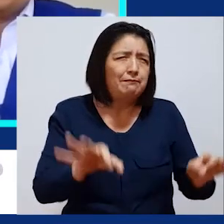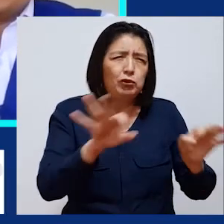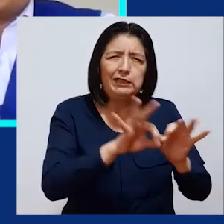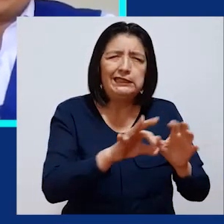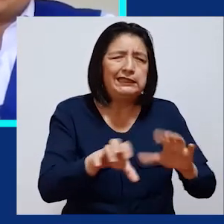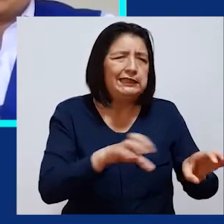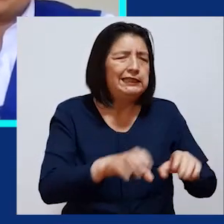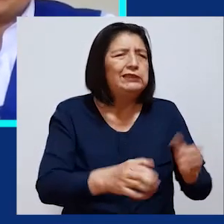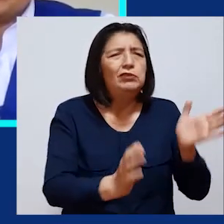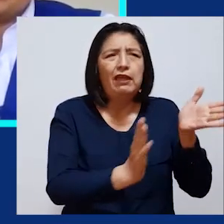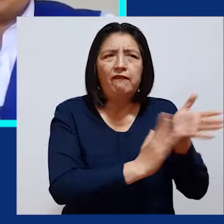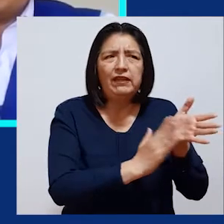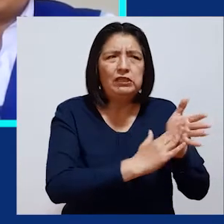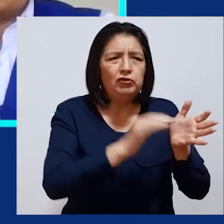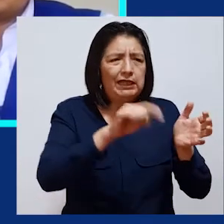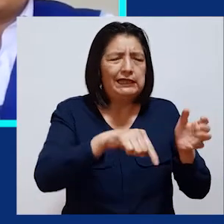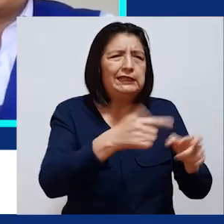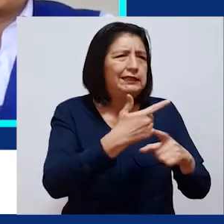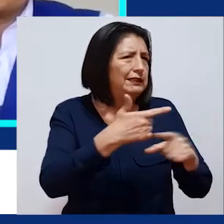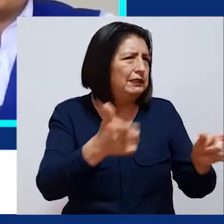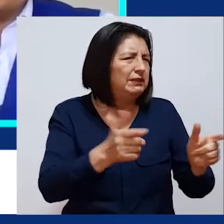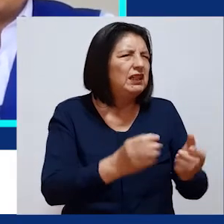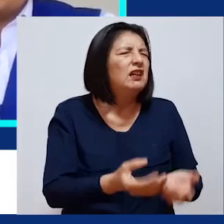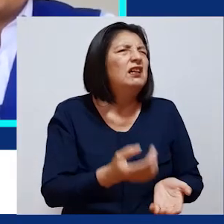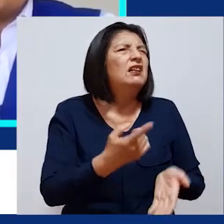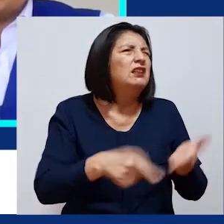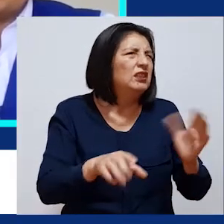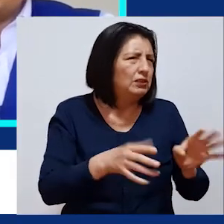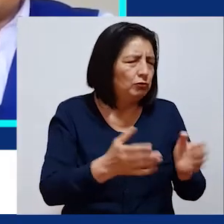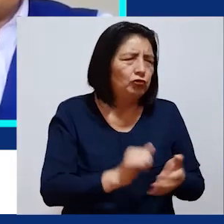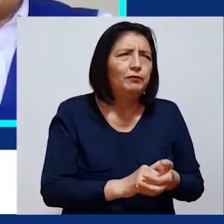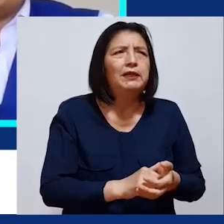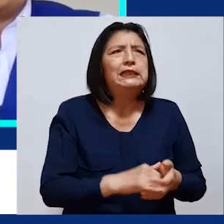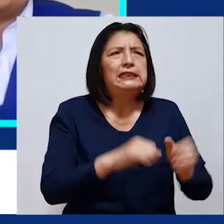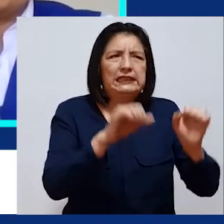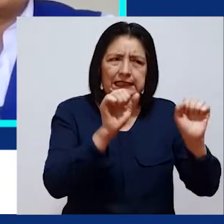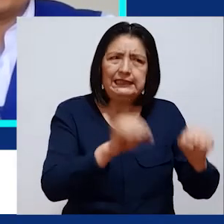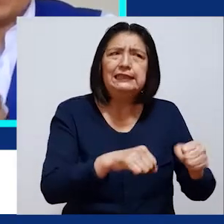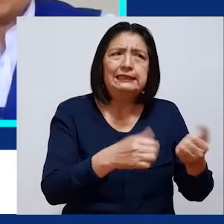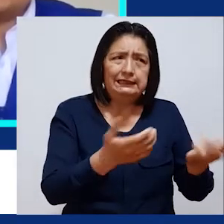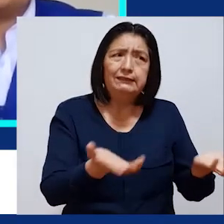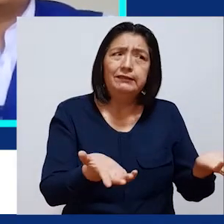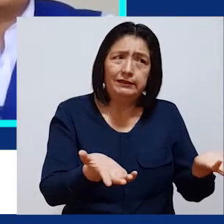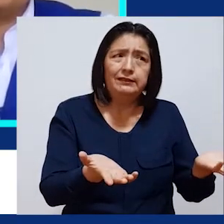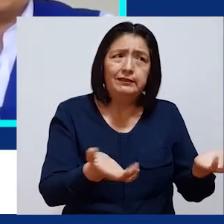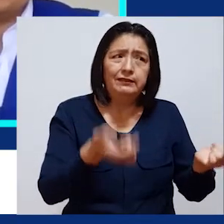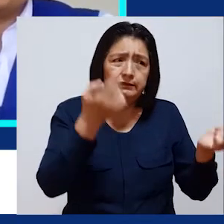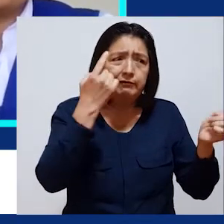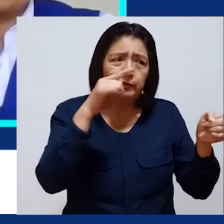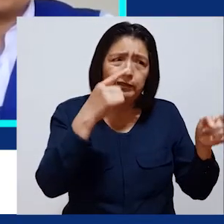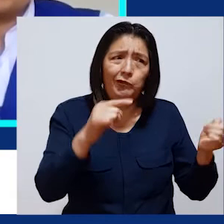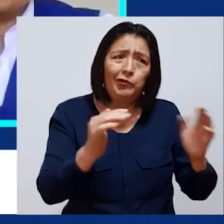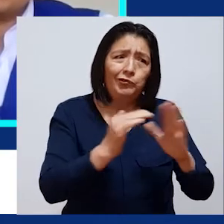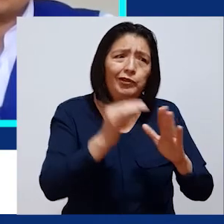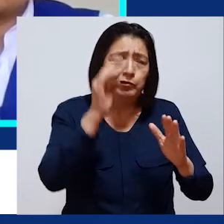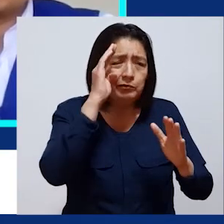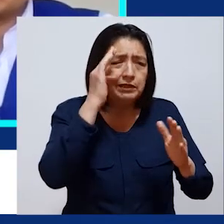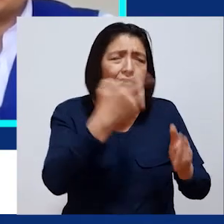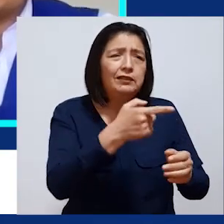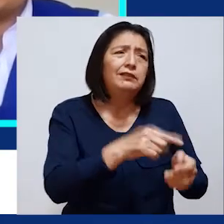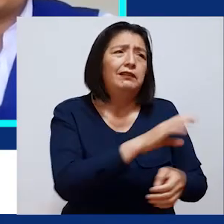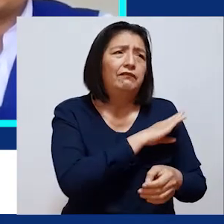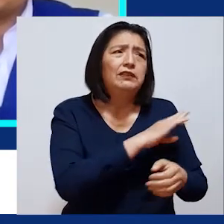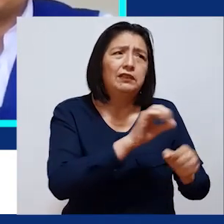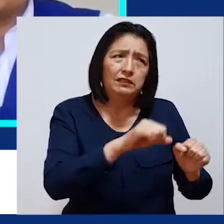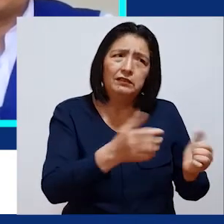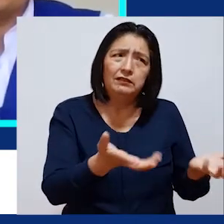acciones realizadas por la Defensoría del Pueblo aquí en La Libertad fue que funcionara justamente esta coordinación entre las